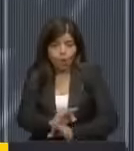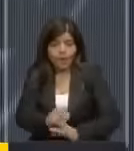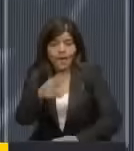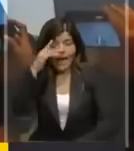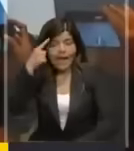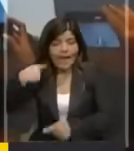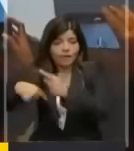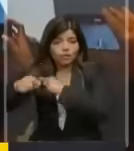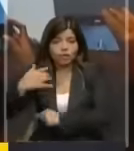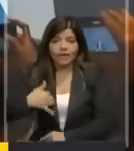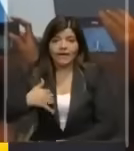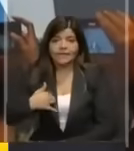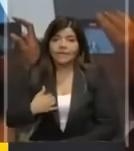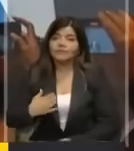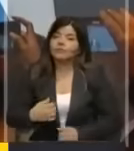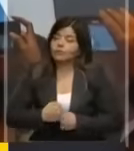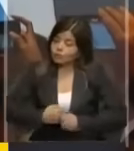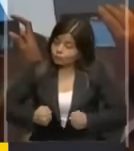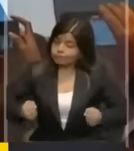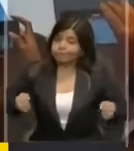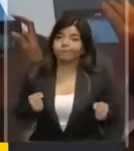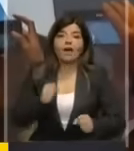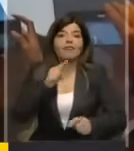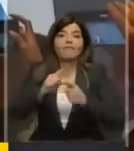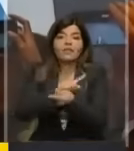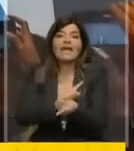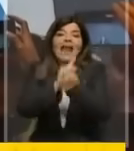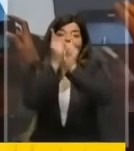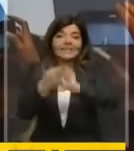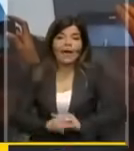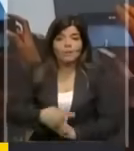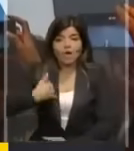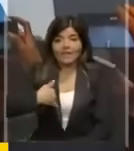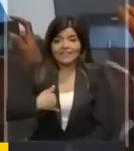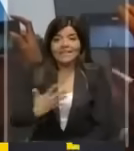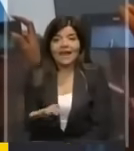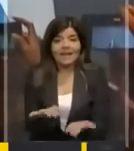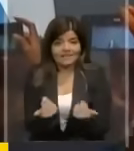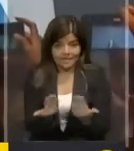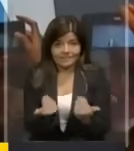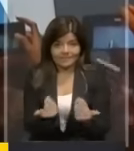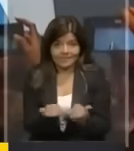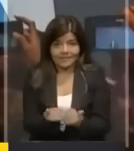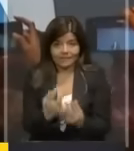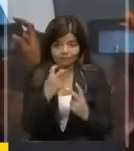argentina, pusieron el cuerpo para defender el cambio que la Argentina necesita.